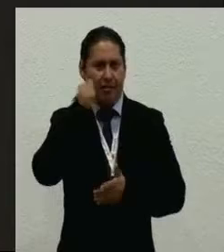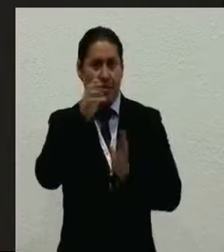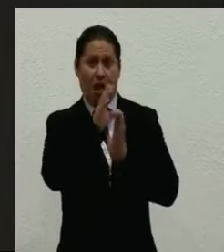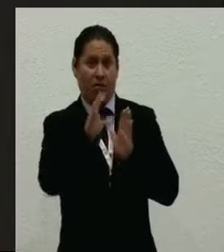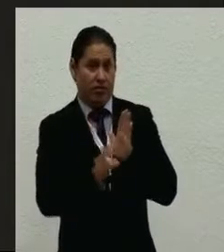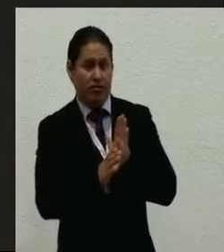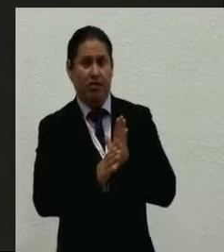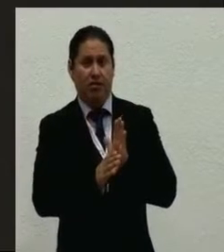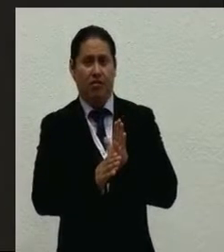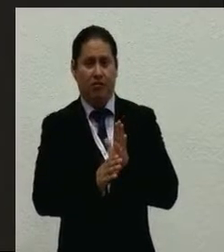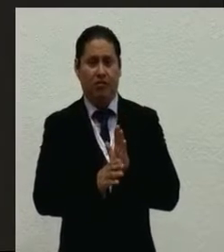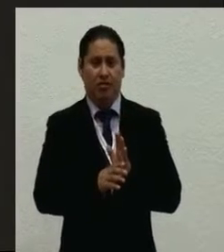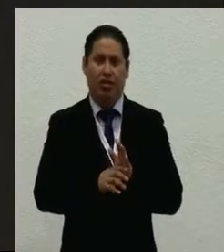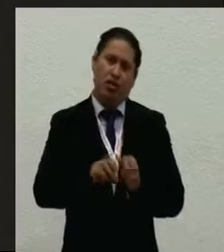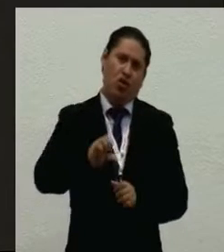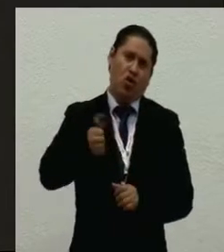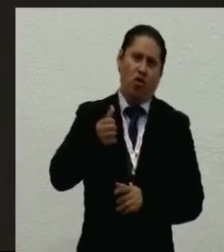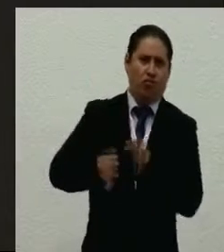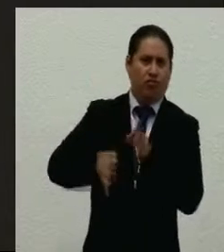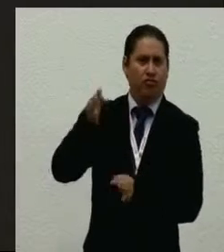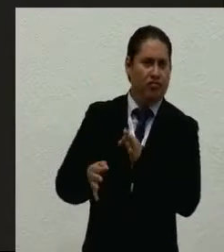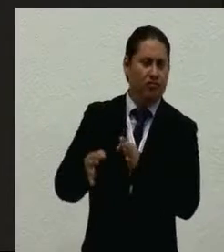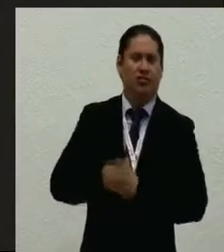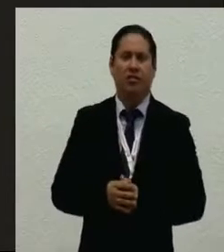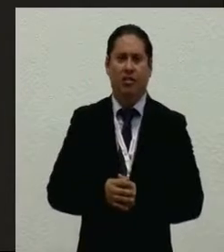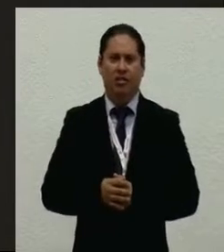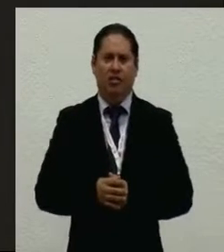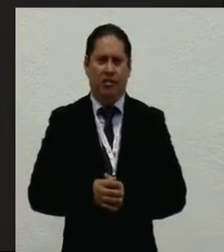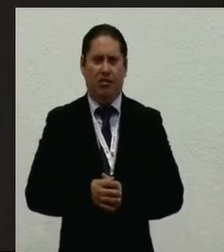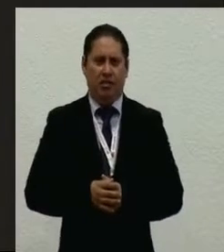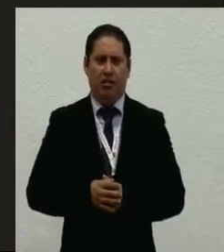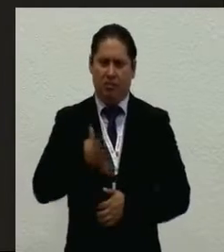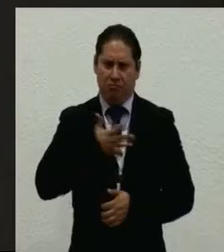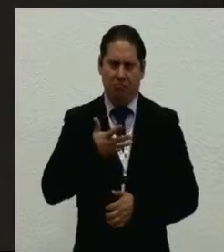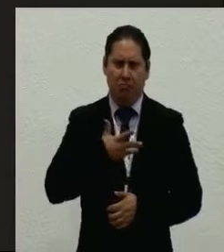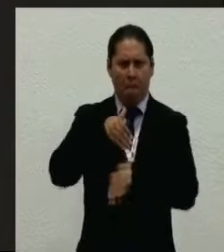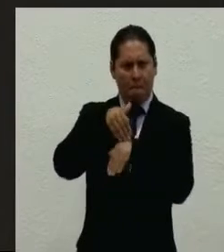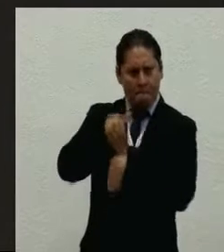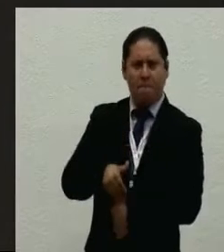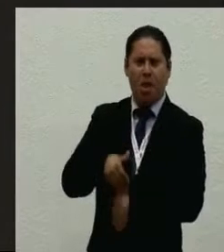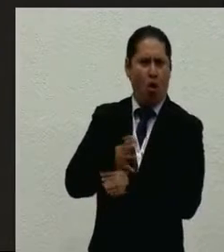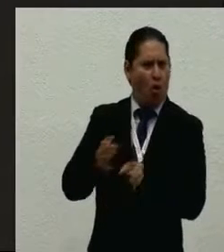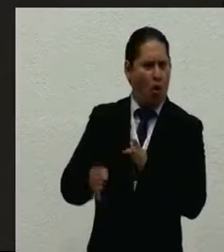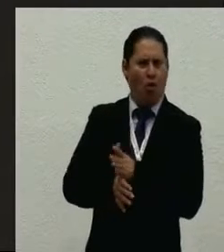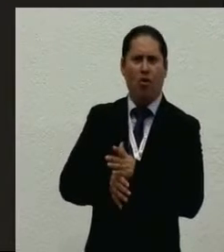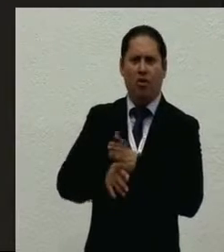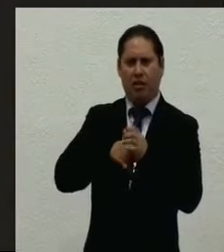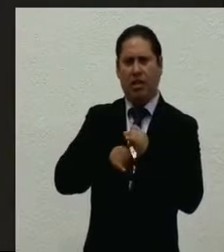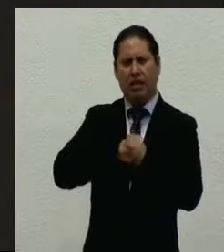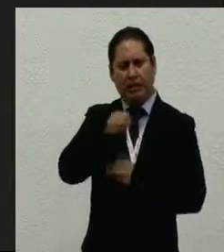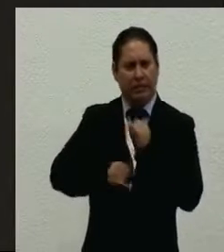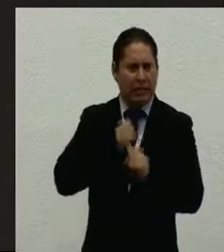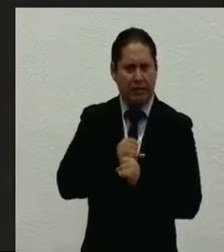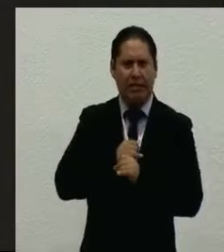Constitución y las jurisprudencias. Hemos acatado también tratados internacionales en